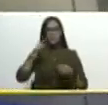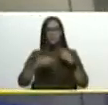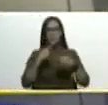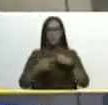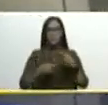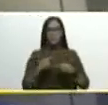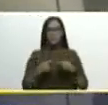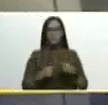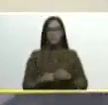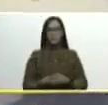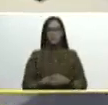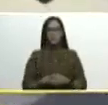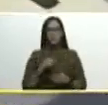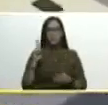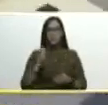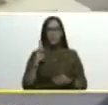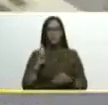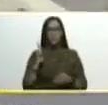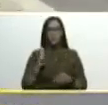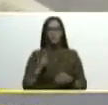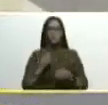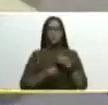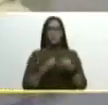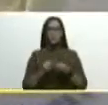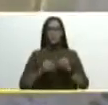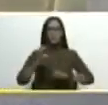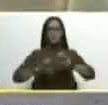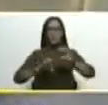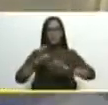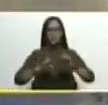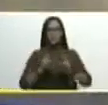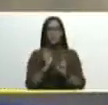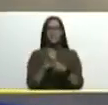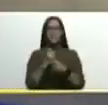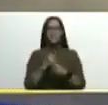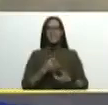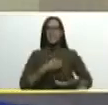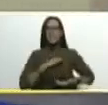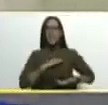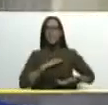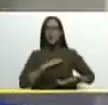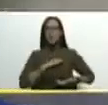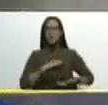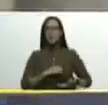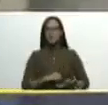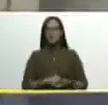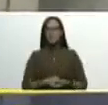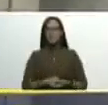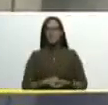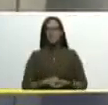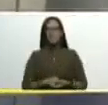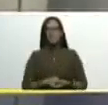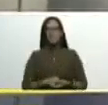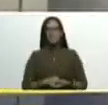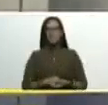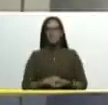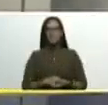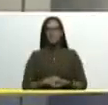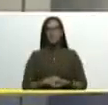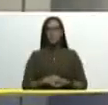300 mensuales, y así hacemos el despistaje del cáncer de mama, pues. Correcto. Trabajo ahí, mira,